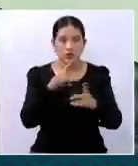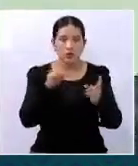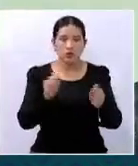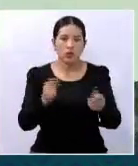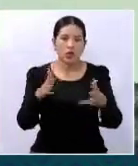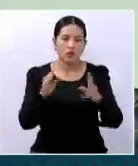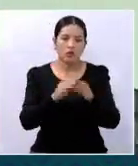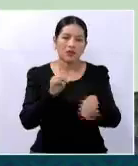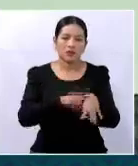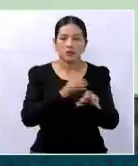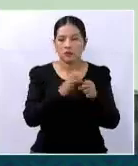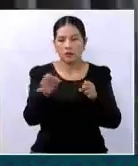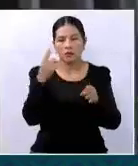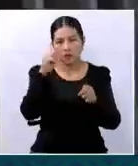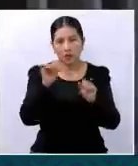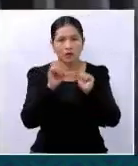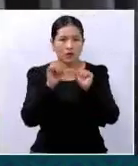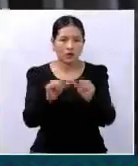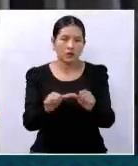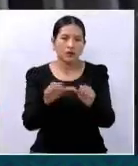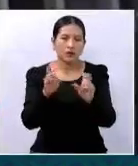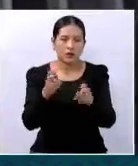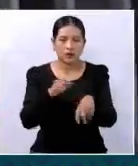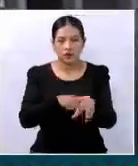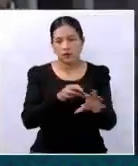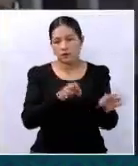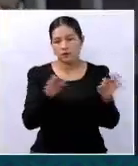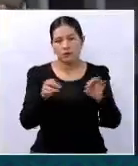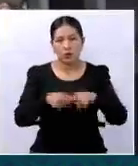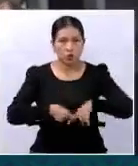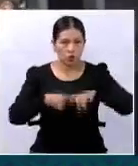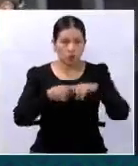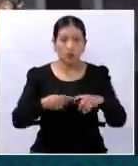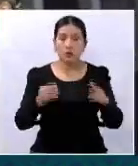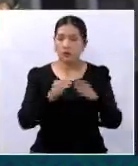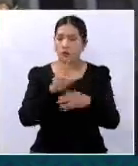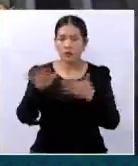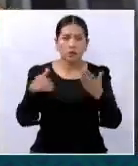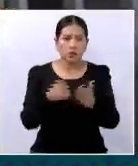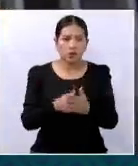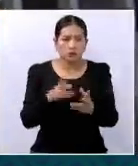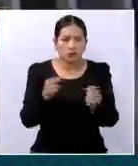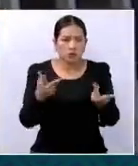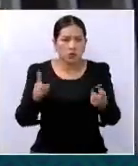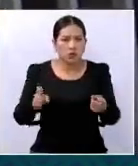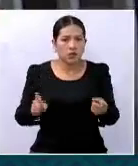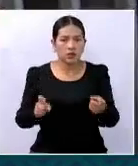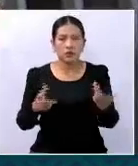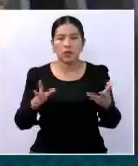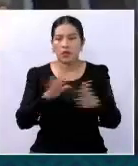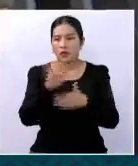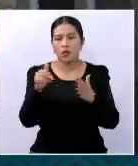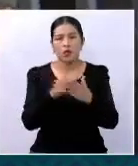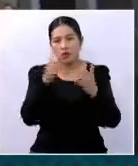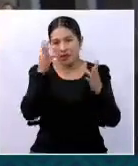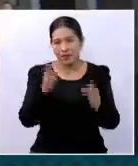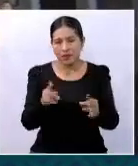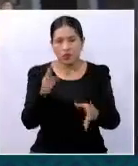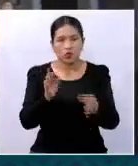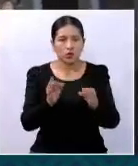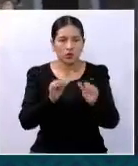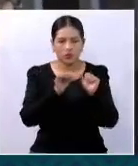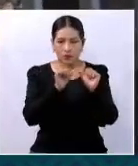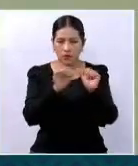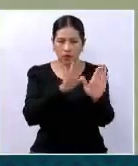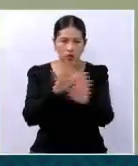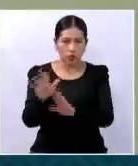un periodo de receso. Exacto, no existe ningún impedimento para poder suspenderse, ya como lo habría manifestado lo que ha hecho la jueza en este caso, es declarar